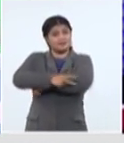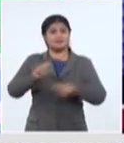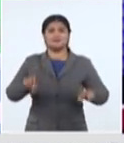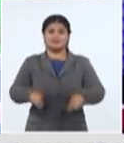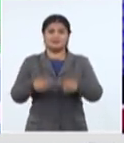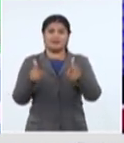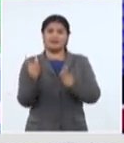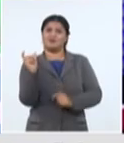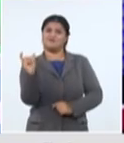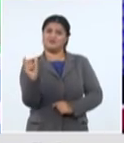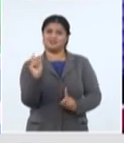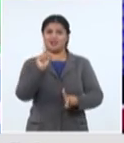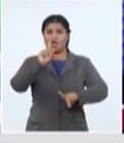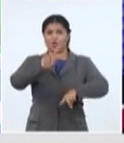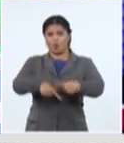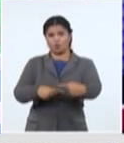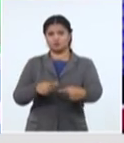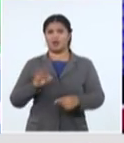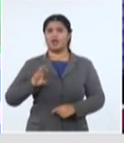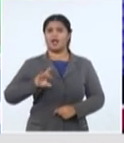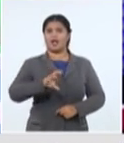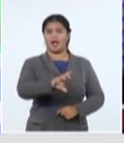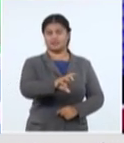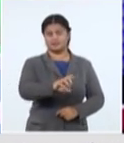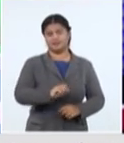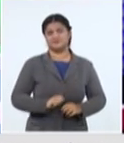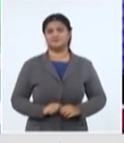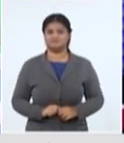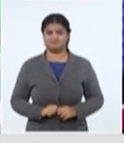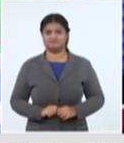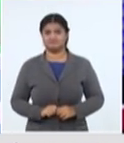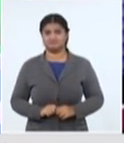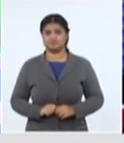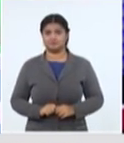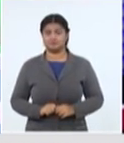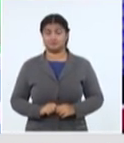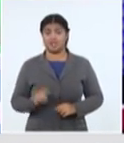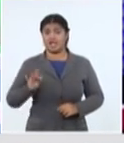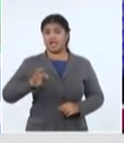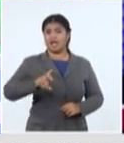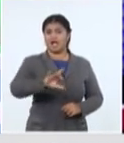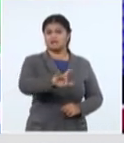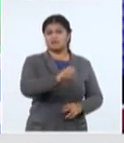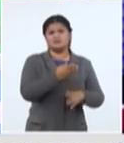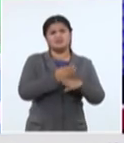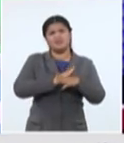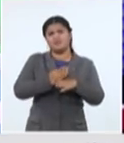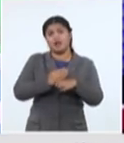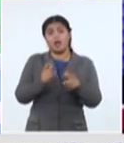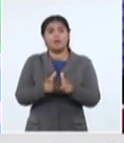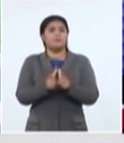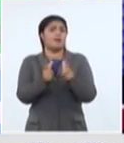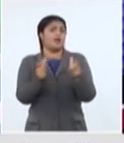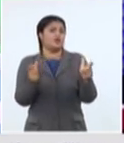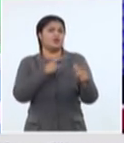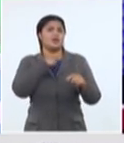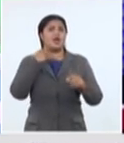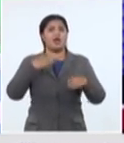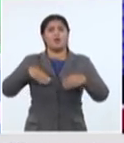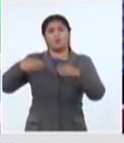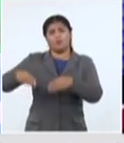En este sentido, cáncer es sinónimo de muerte, de sufrimiento, de dolor, incluso. Al inicio tú decías la terrible